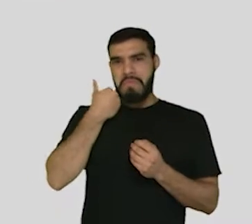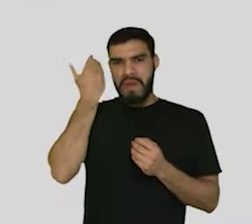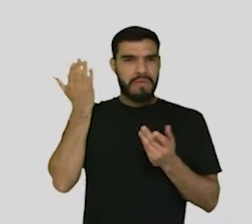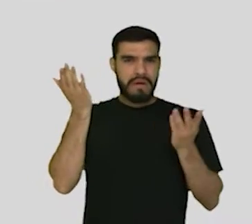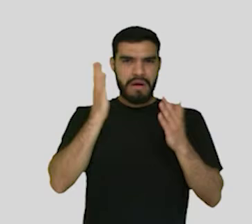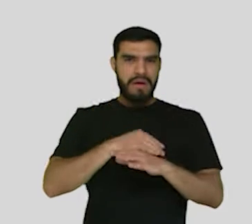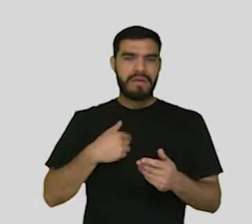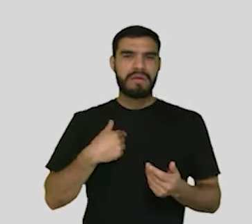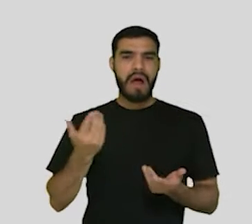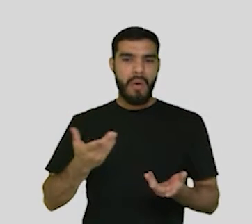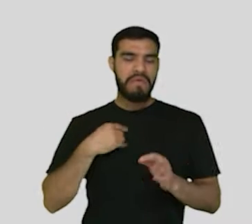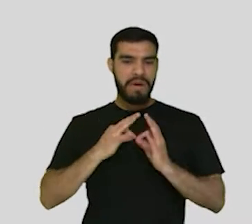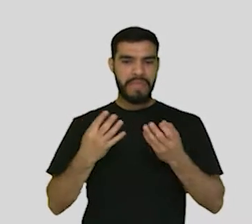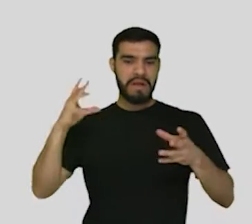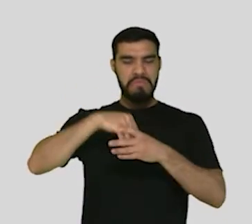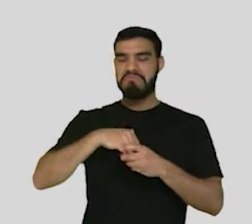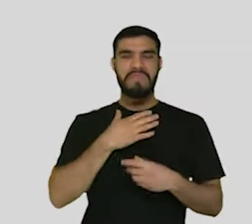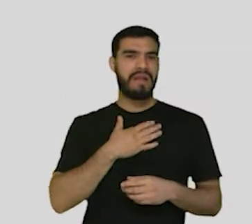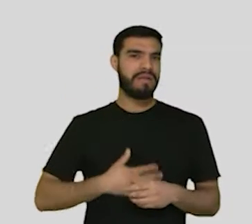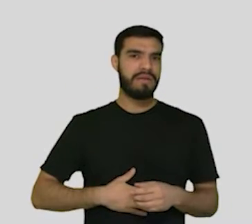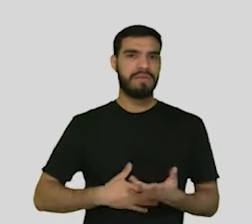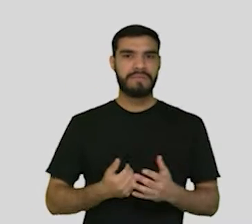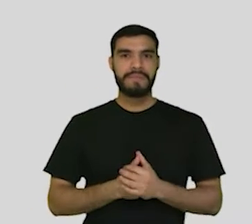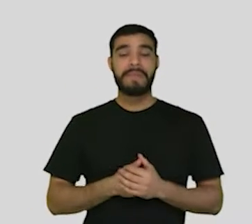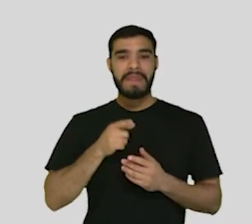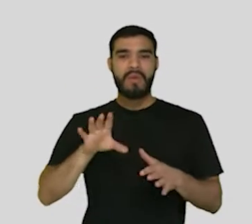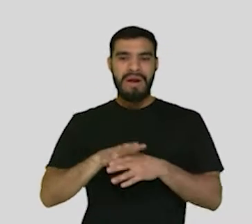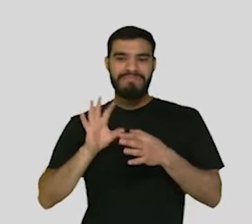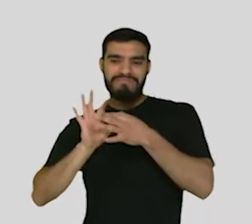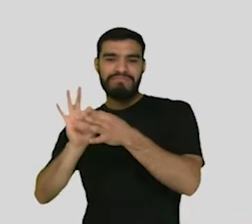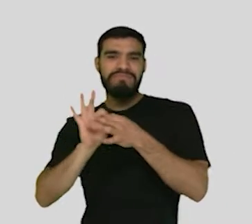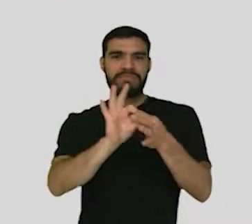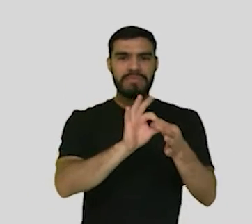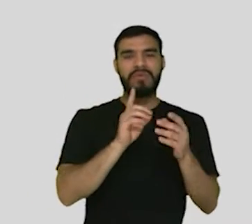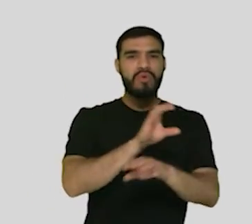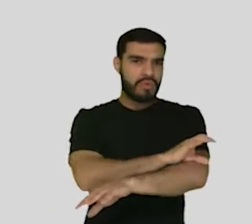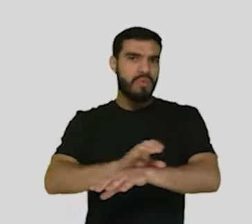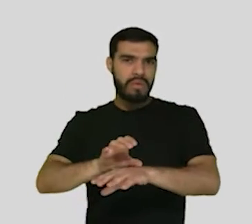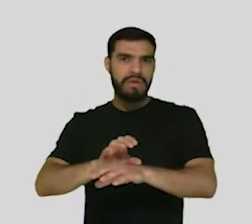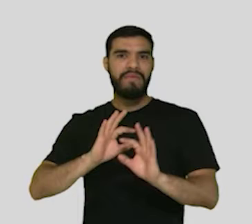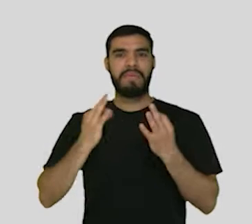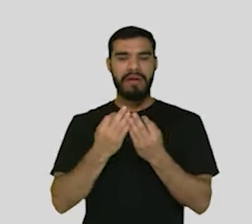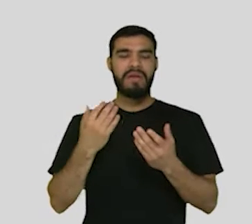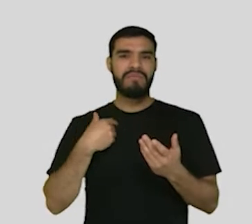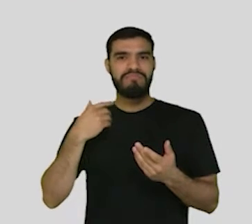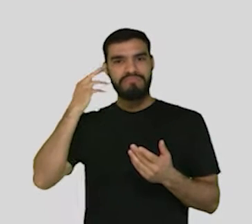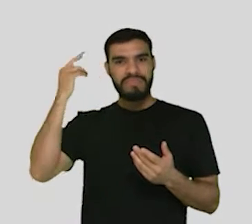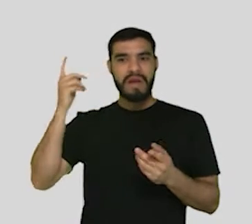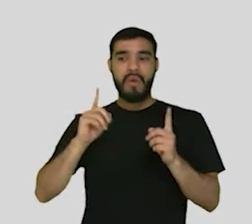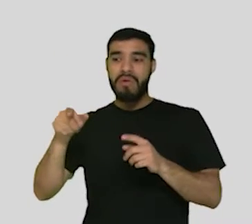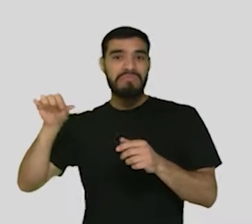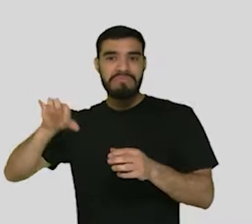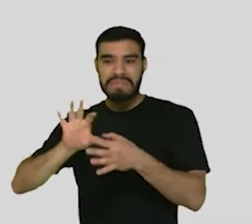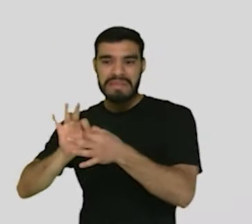ama akje kuri hakatu se su se ru se ruga pepe o aceptamos e kwa esa condición ha